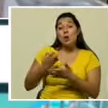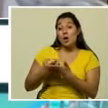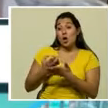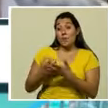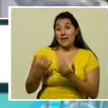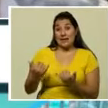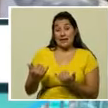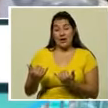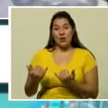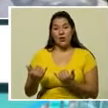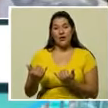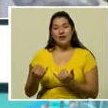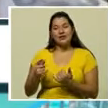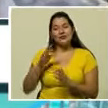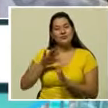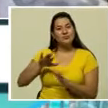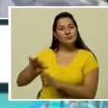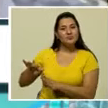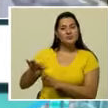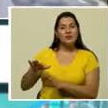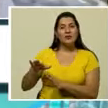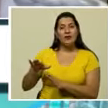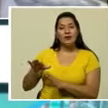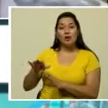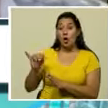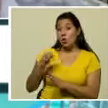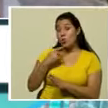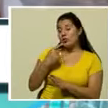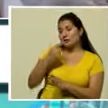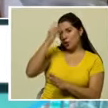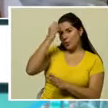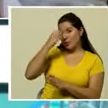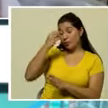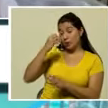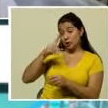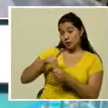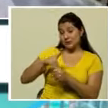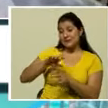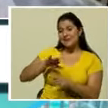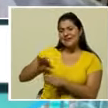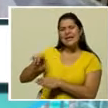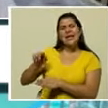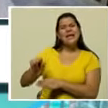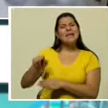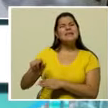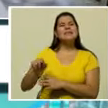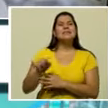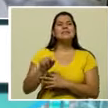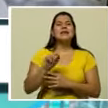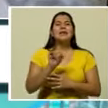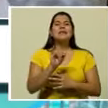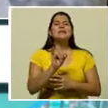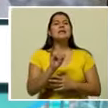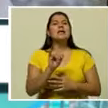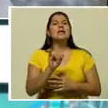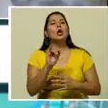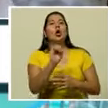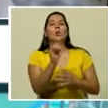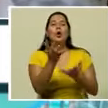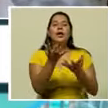entrevistaron, bueno, y de otros diputados también, me parece que ese reclamo es casi como un chantaje, de